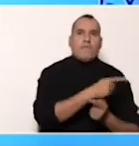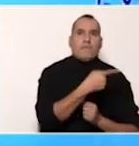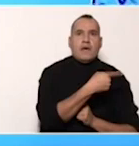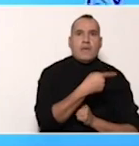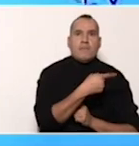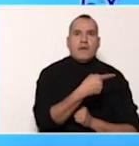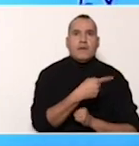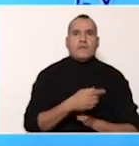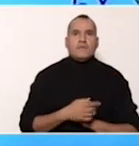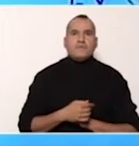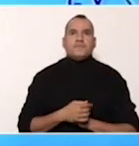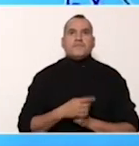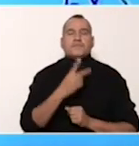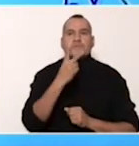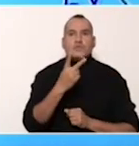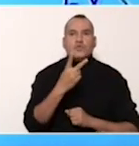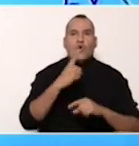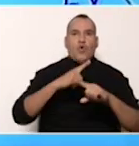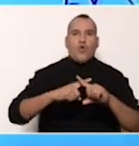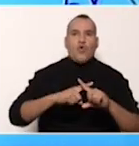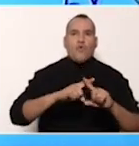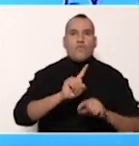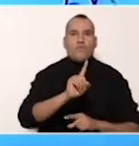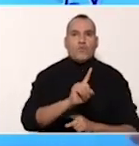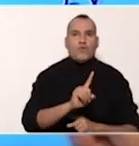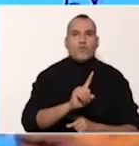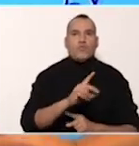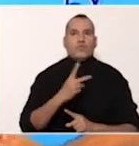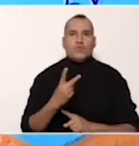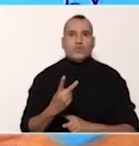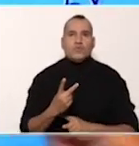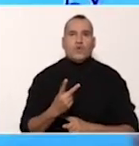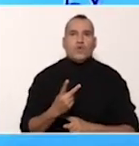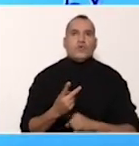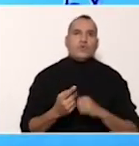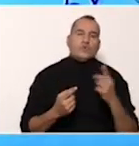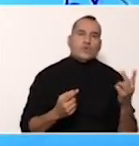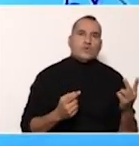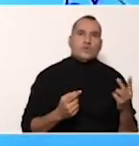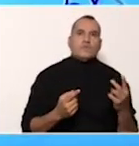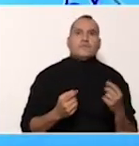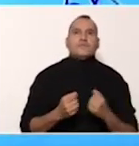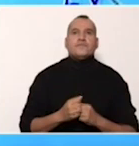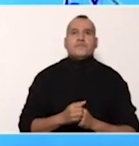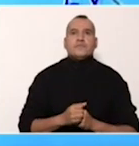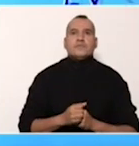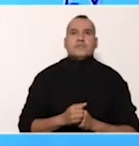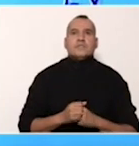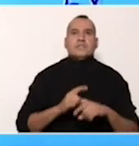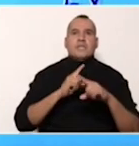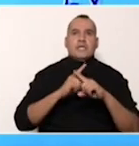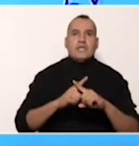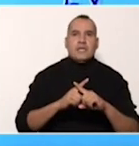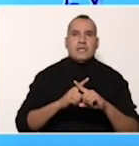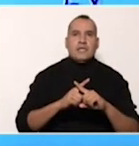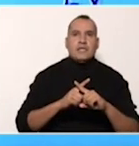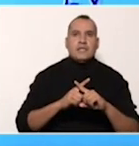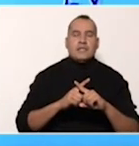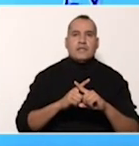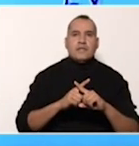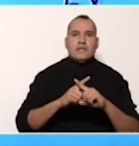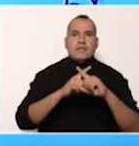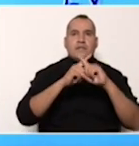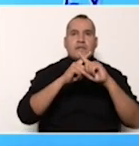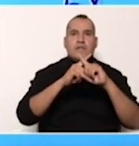menos. 2 por 1 que se sobreentiende aquí da 2. X a la 1 por X